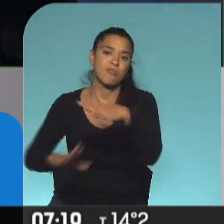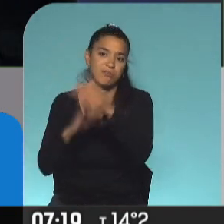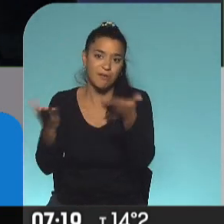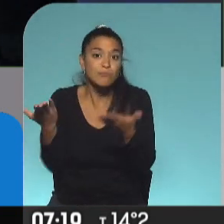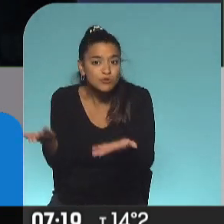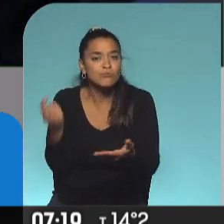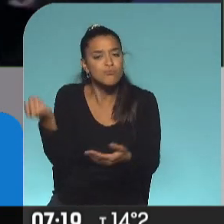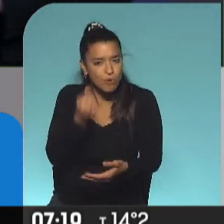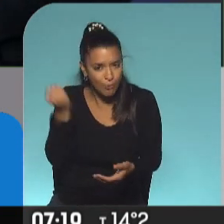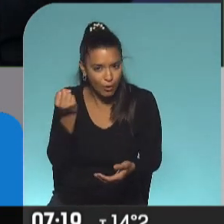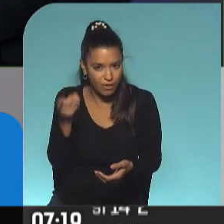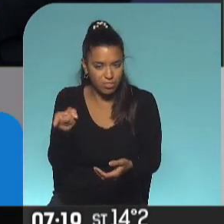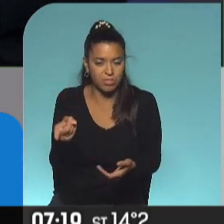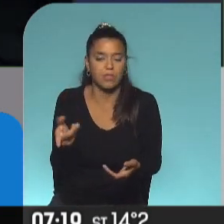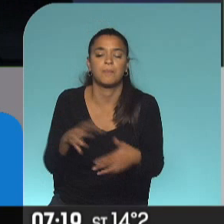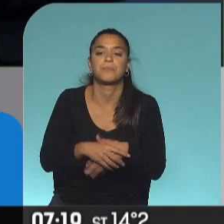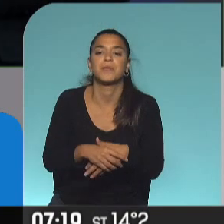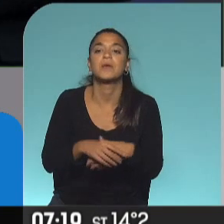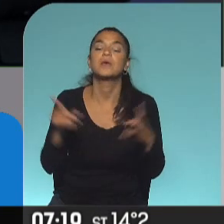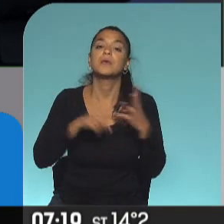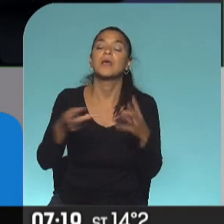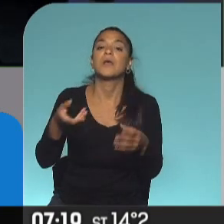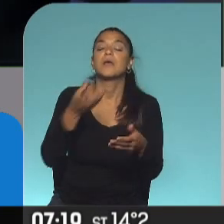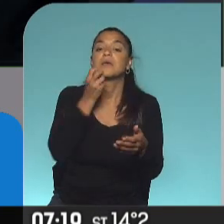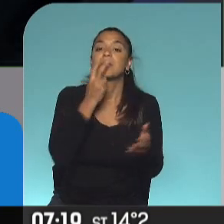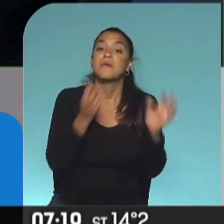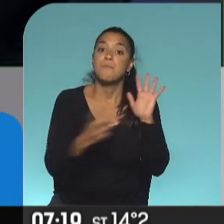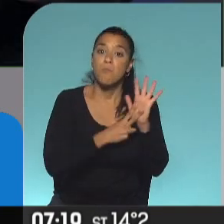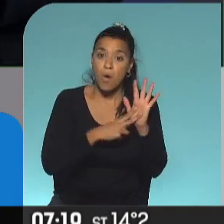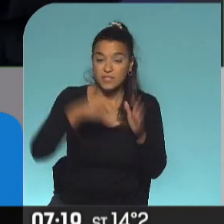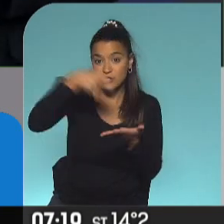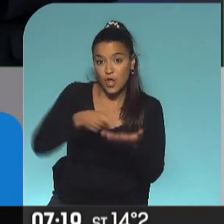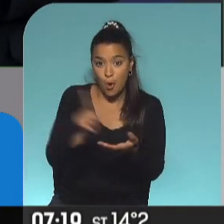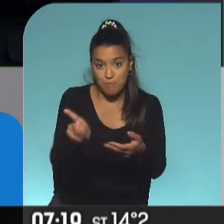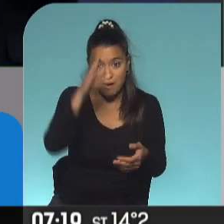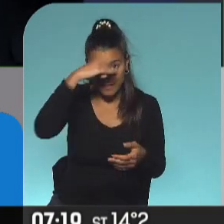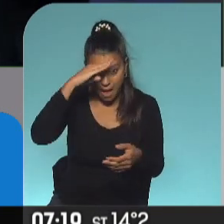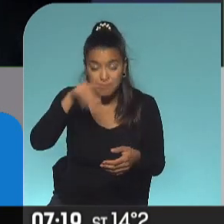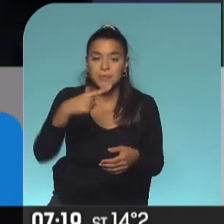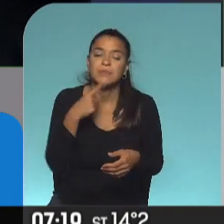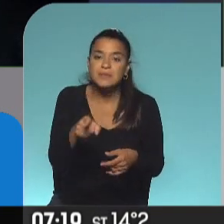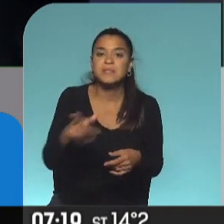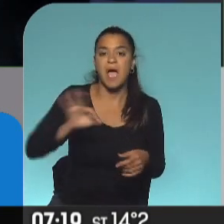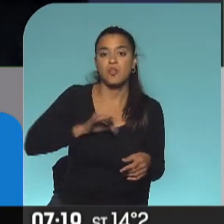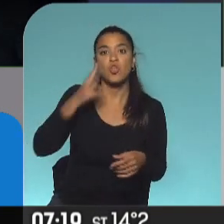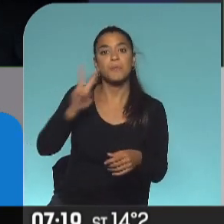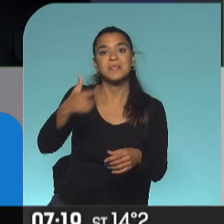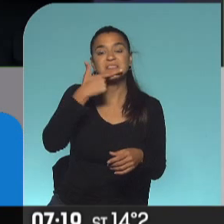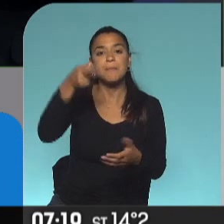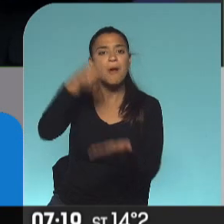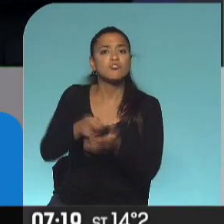Unidos, cambió el eje. La declaración impositiva de Trump, también hablamos de eso, donde se conoció que el año 2017 pagó